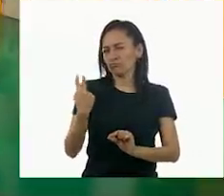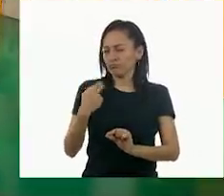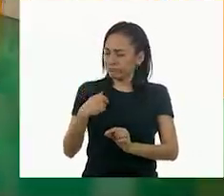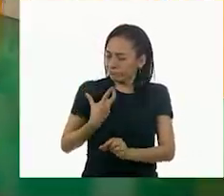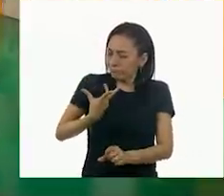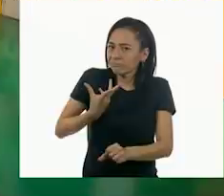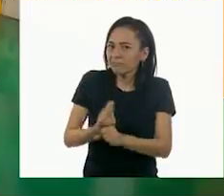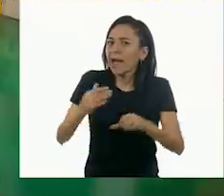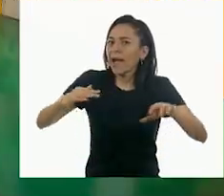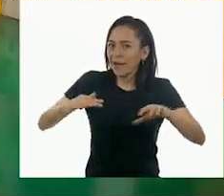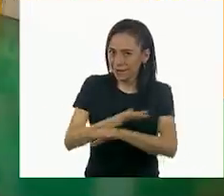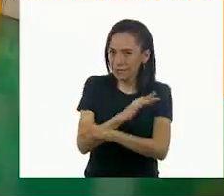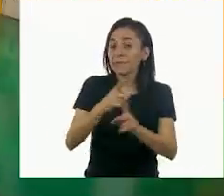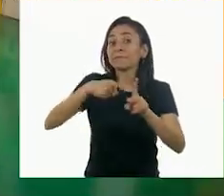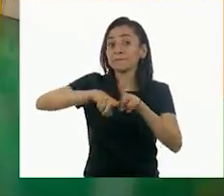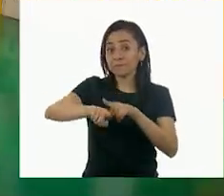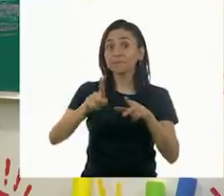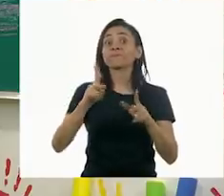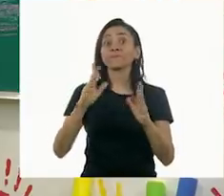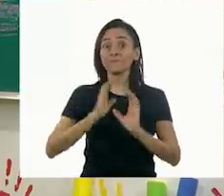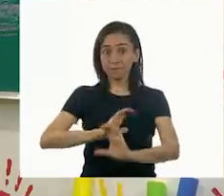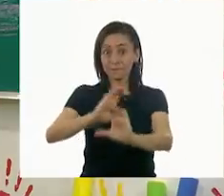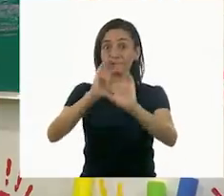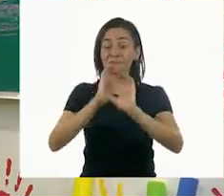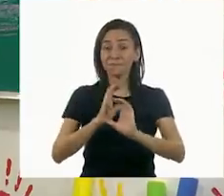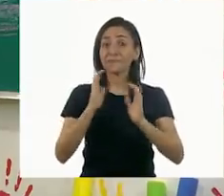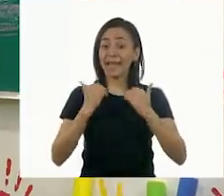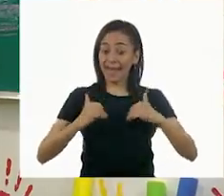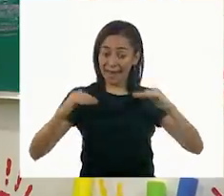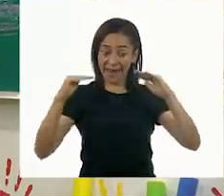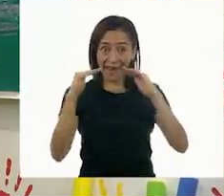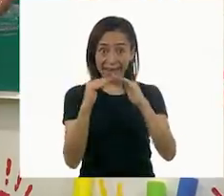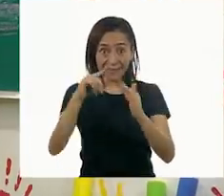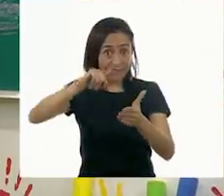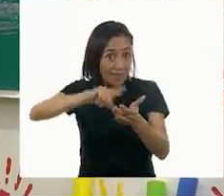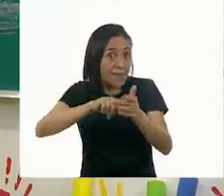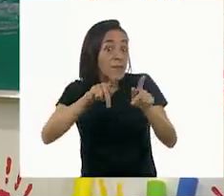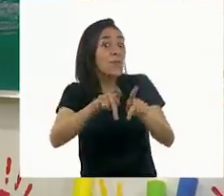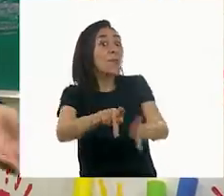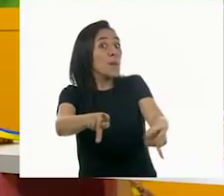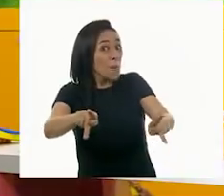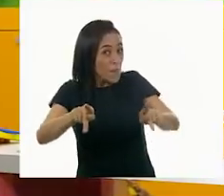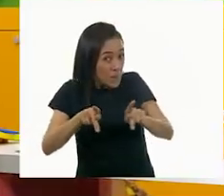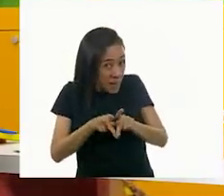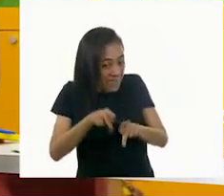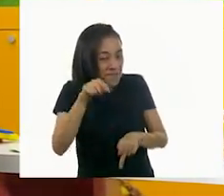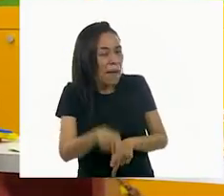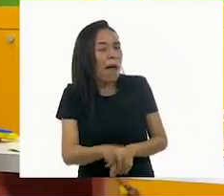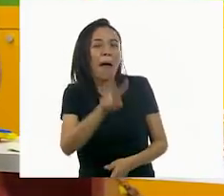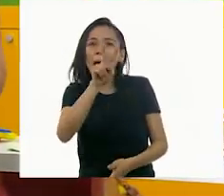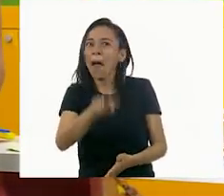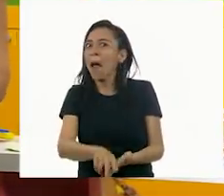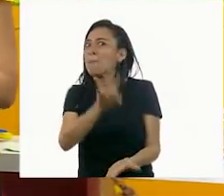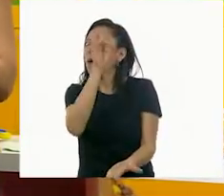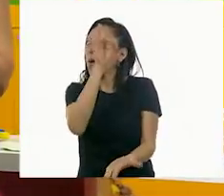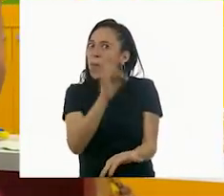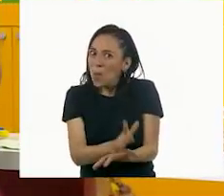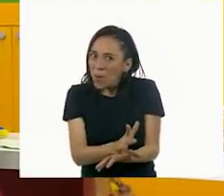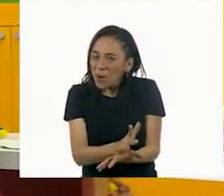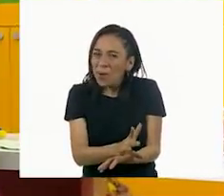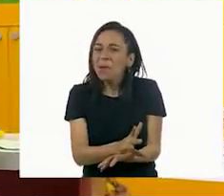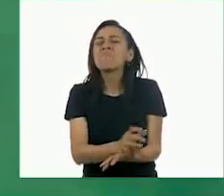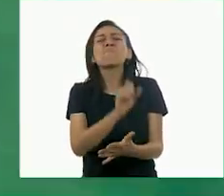a cantar. El patio de mi casa es particular, se moja y se